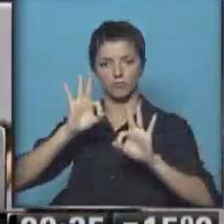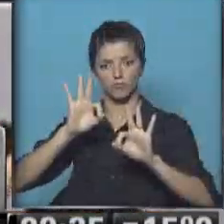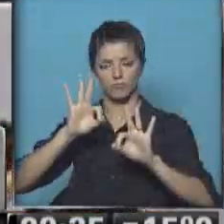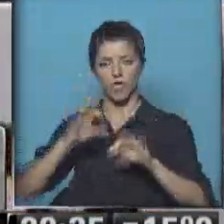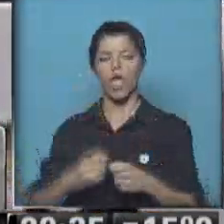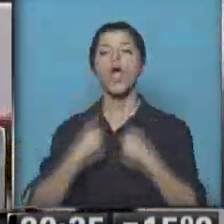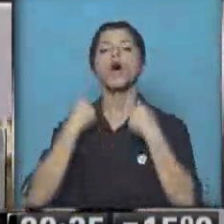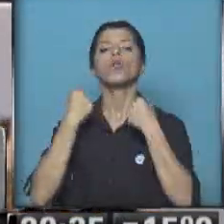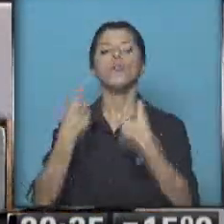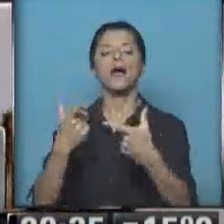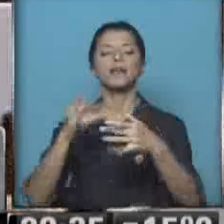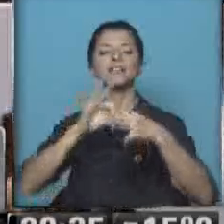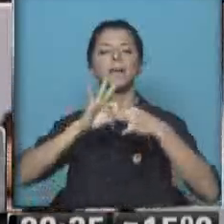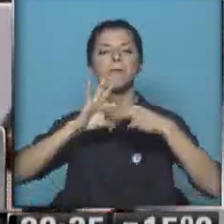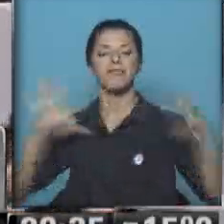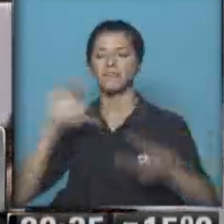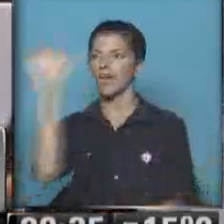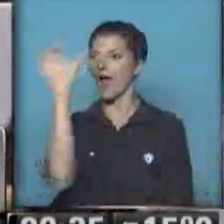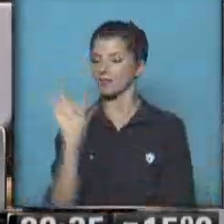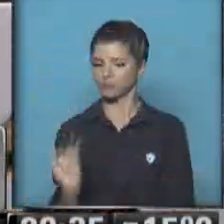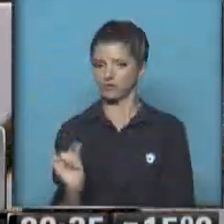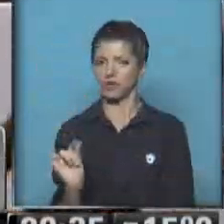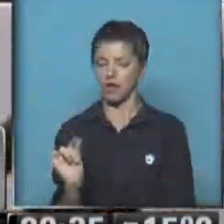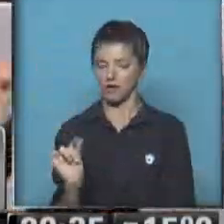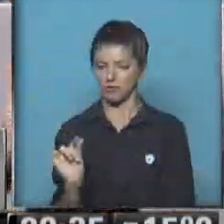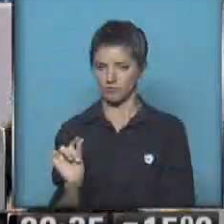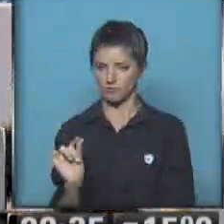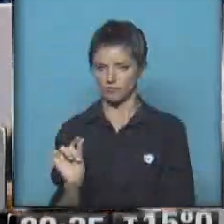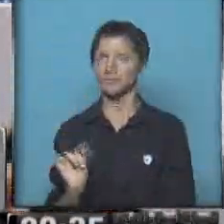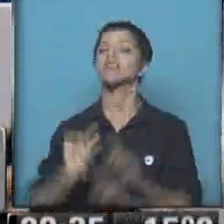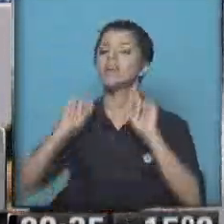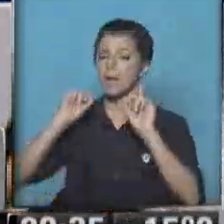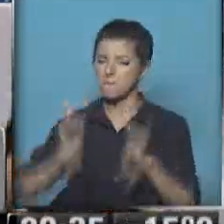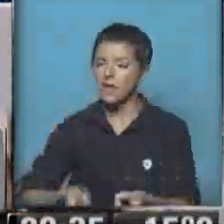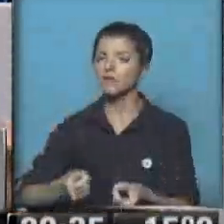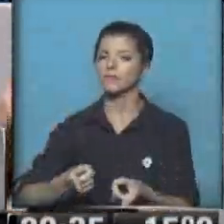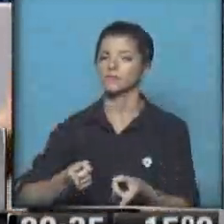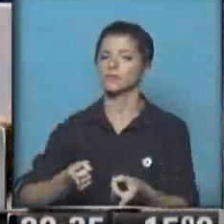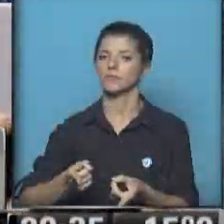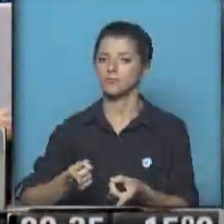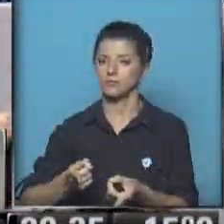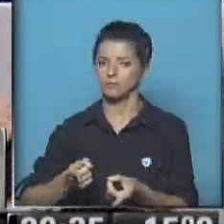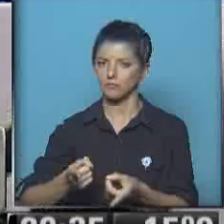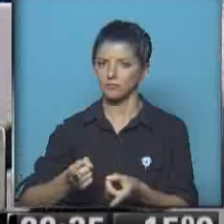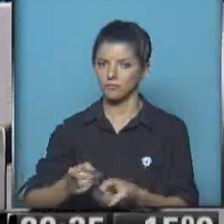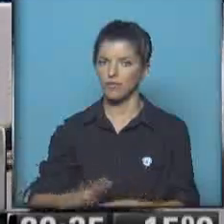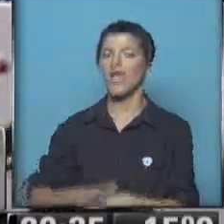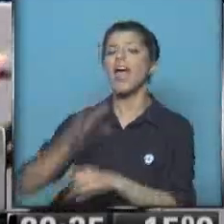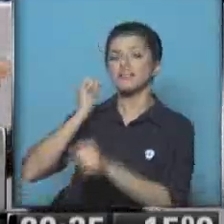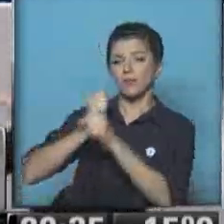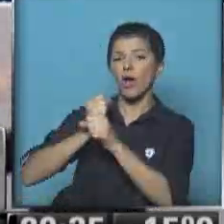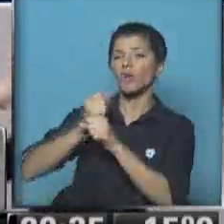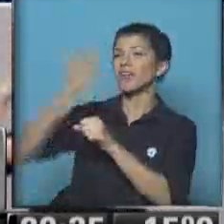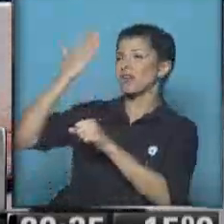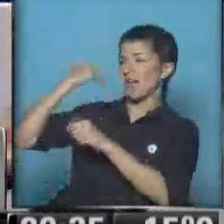dado independencia al país y ha honrado el legado de los que